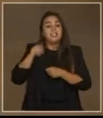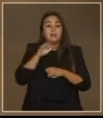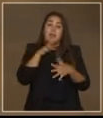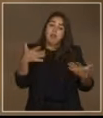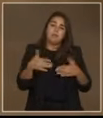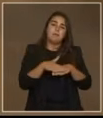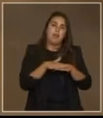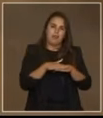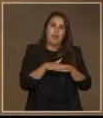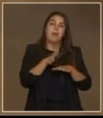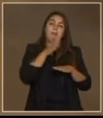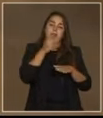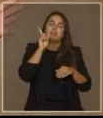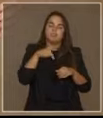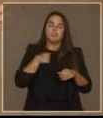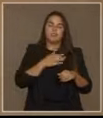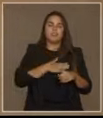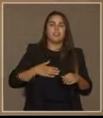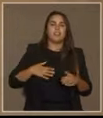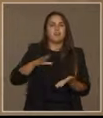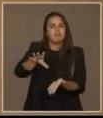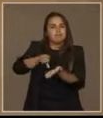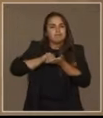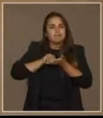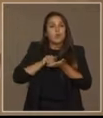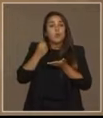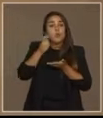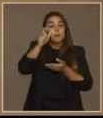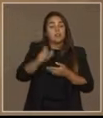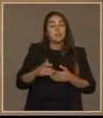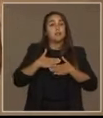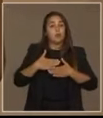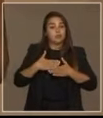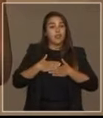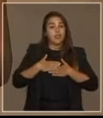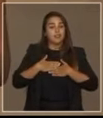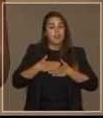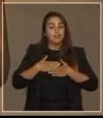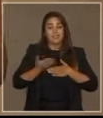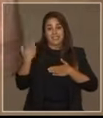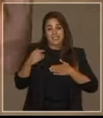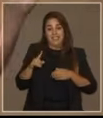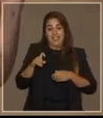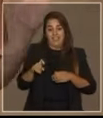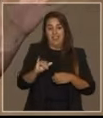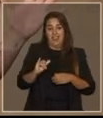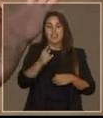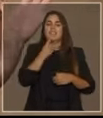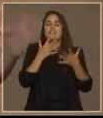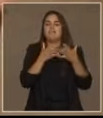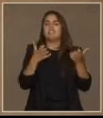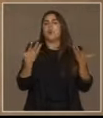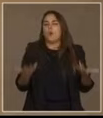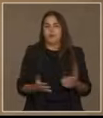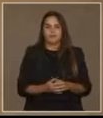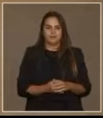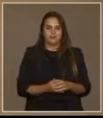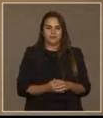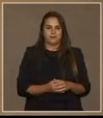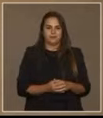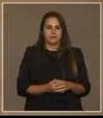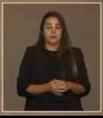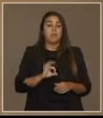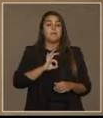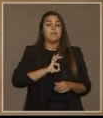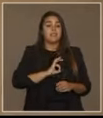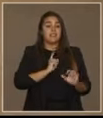a permitir rescatar las palabras de una voluntaria y superviviente de cáncer que dijo lo siguiente: ojalá os den la